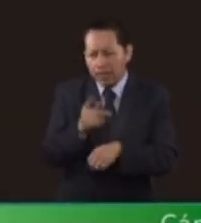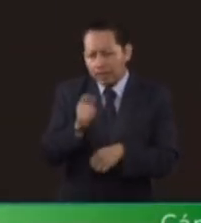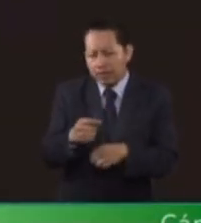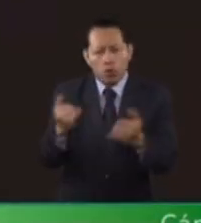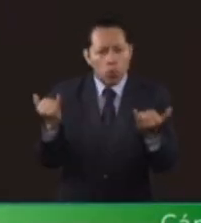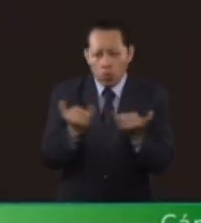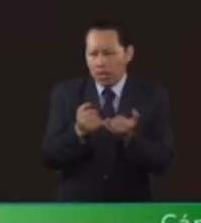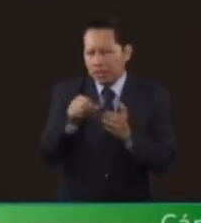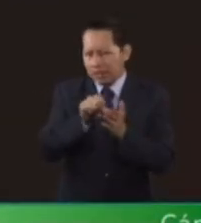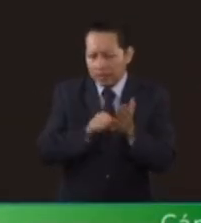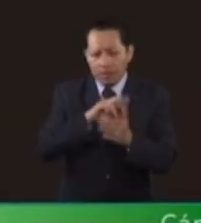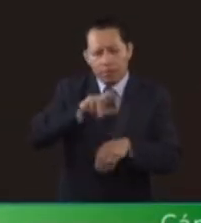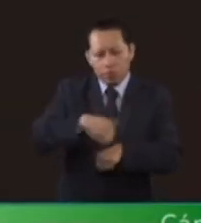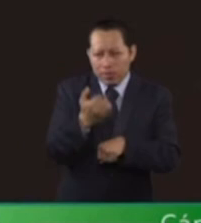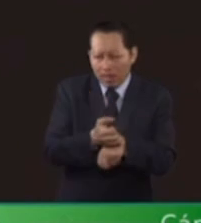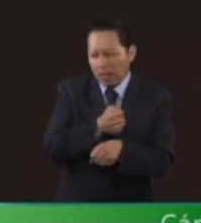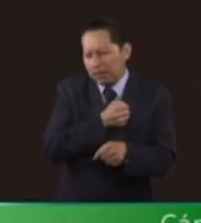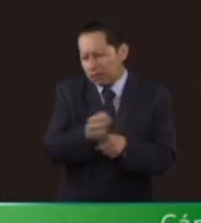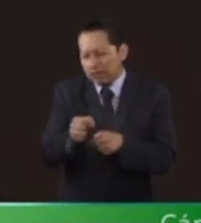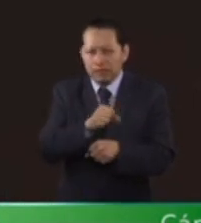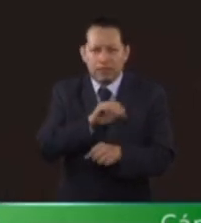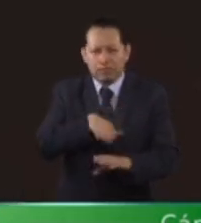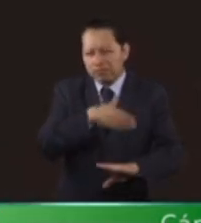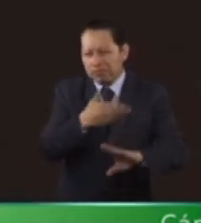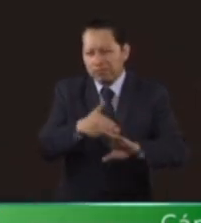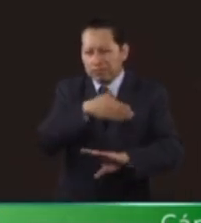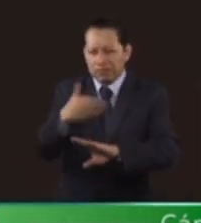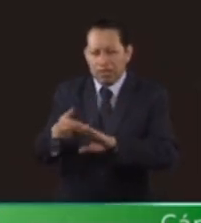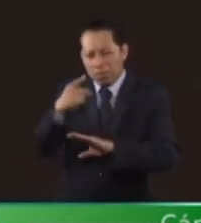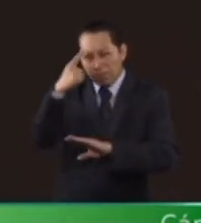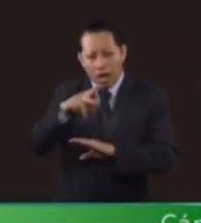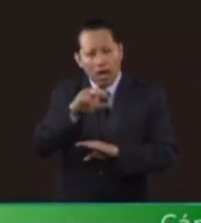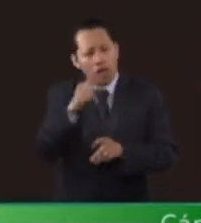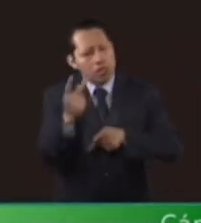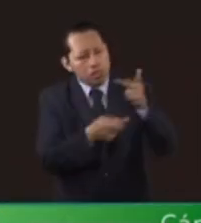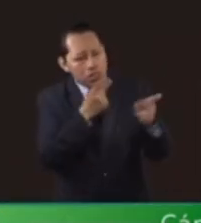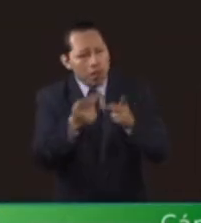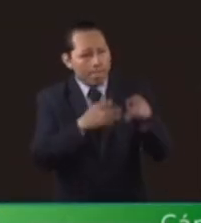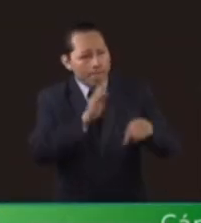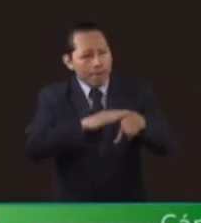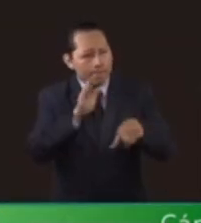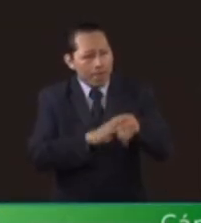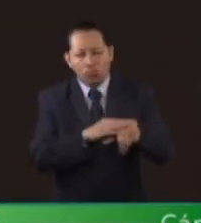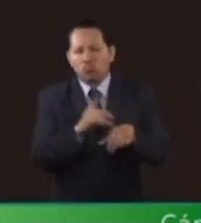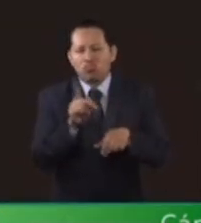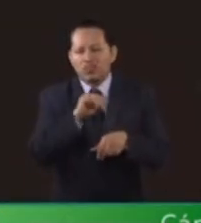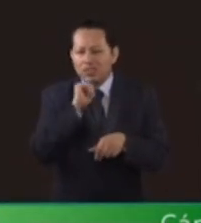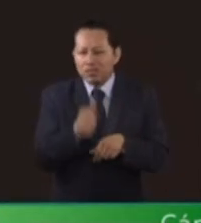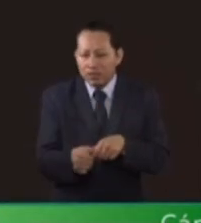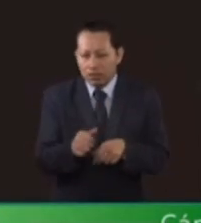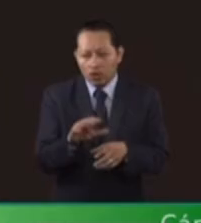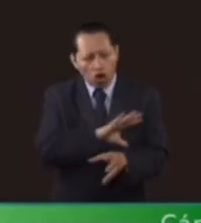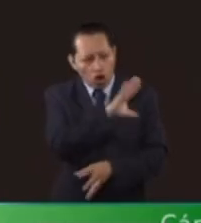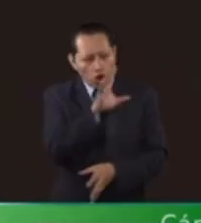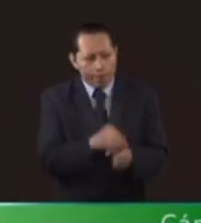sistema republicano no puedan ser cuestionados los pinta de cuerpo